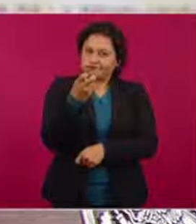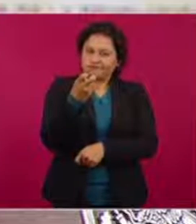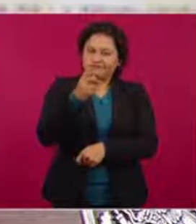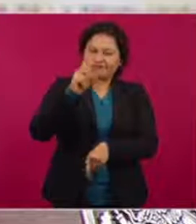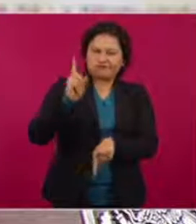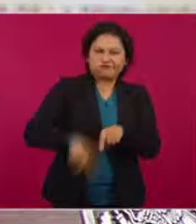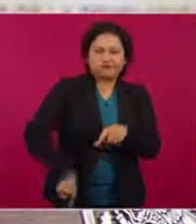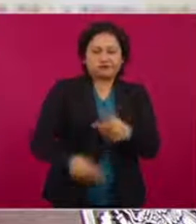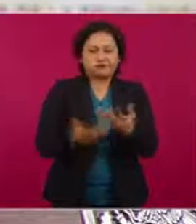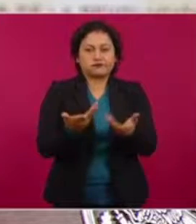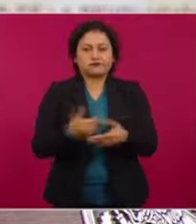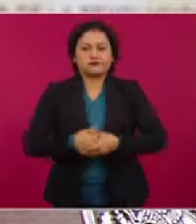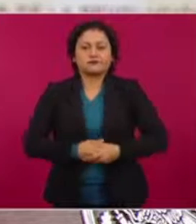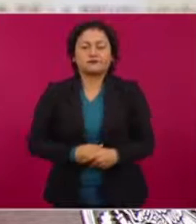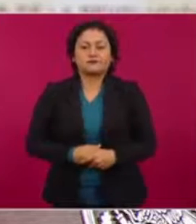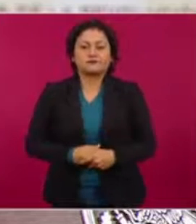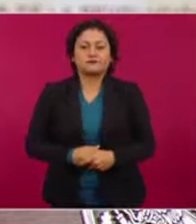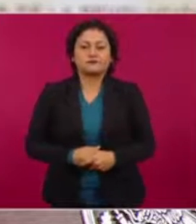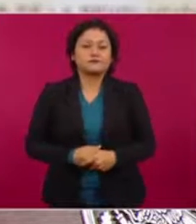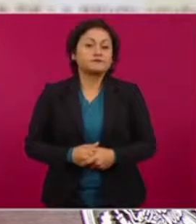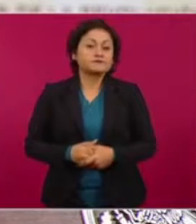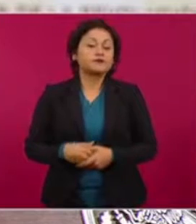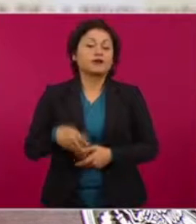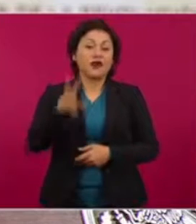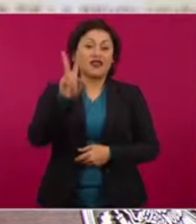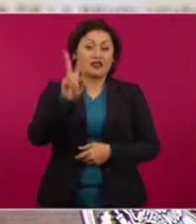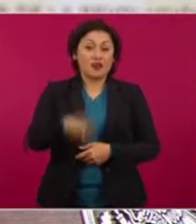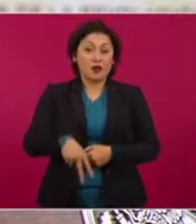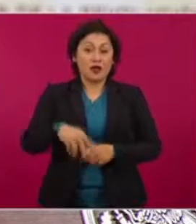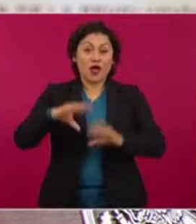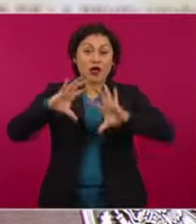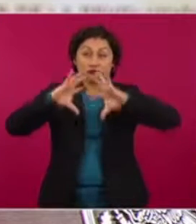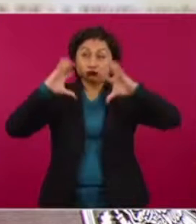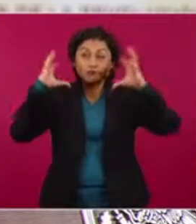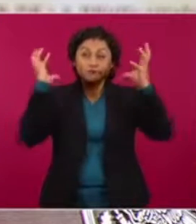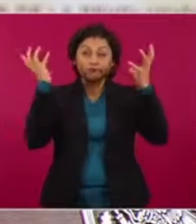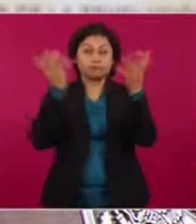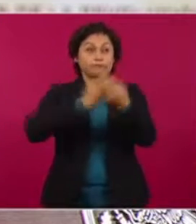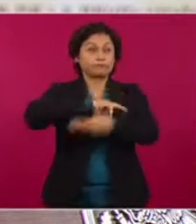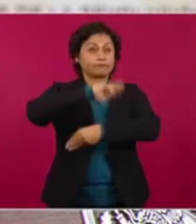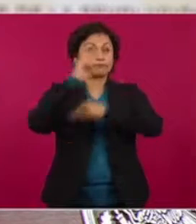Son pocos los casos en el mundo